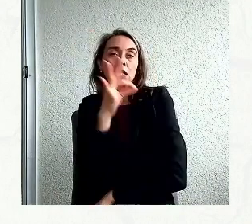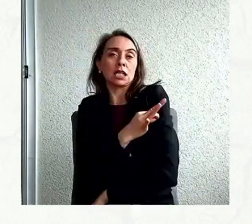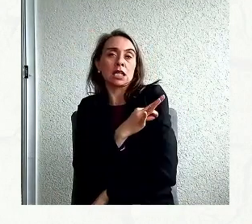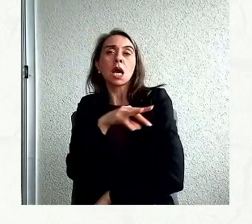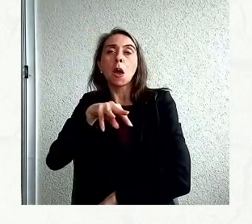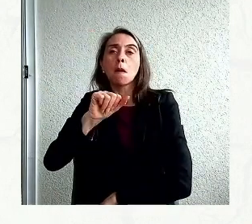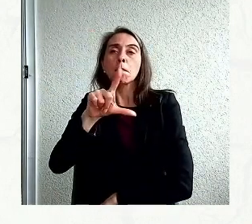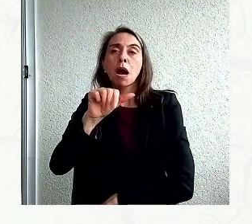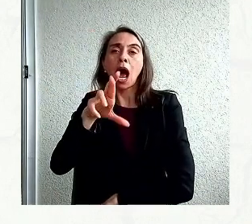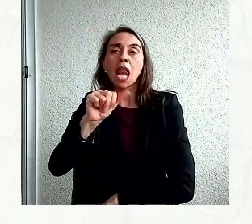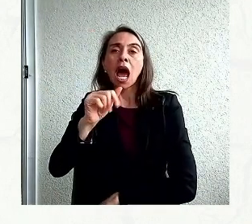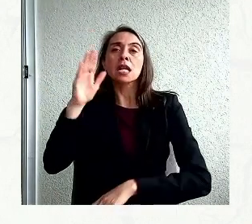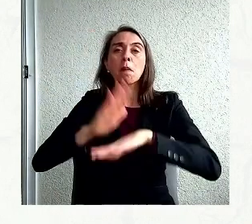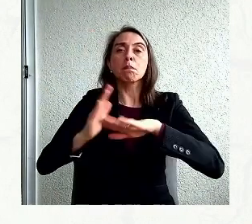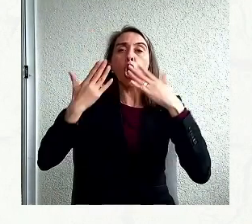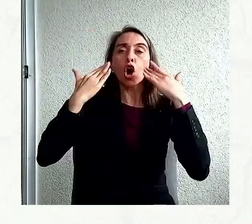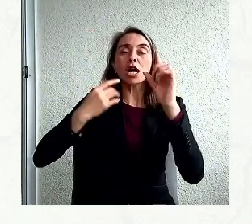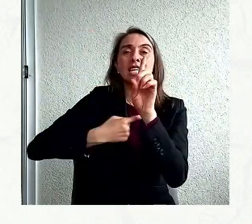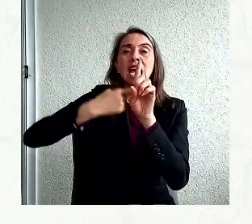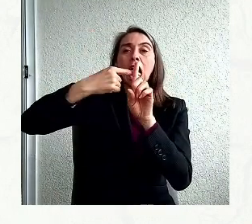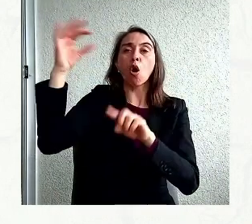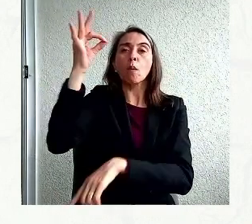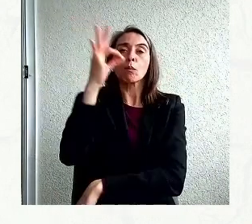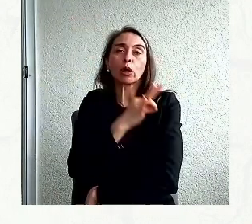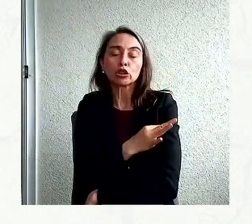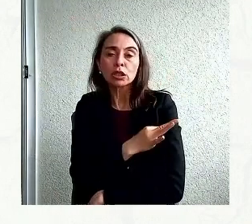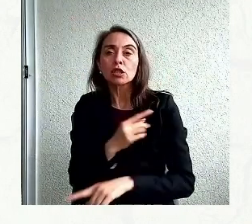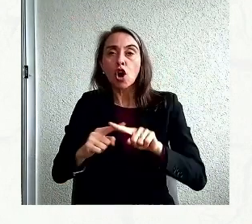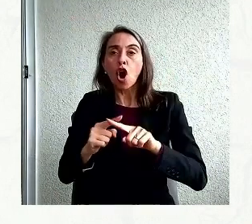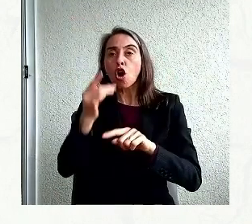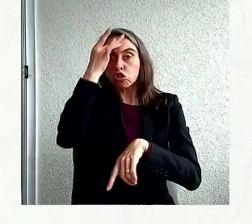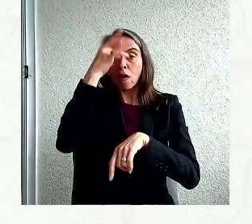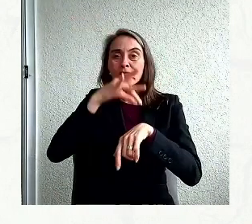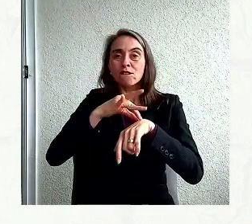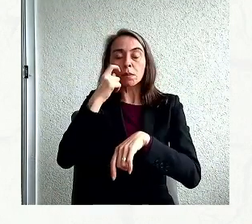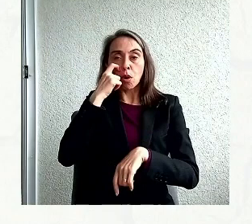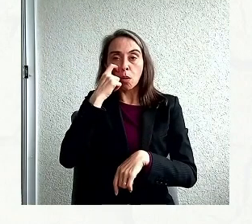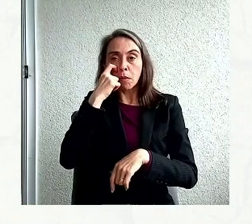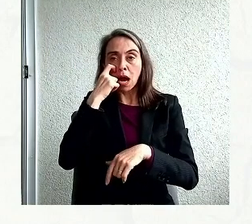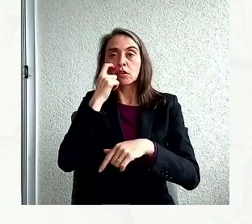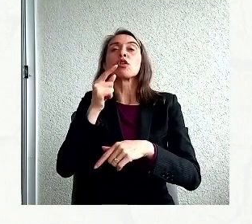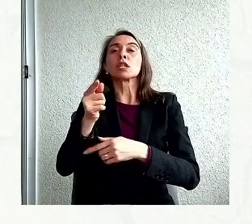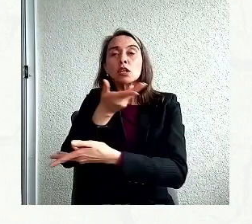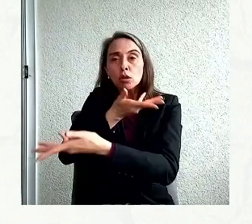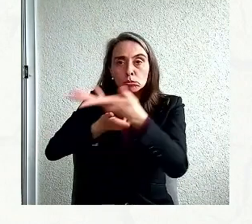ese tipo, ya lo sabemos. Y la retroalimentación que vemos,